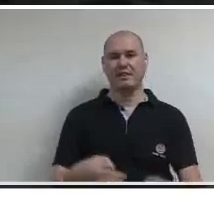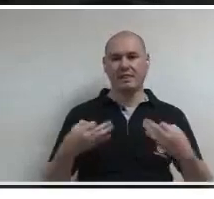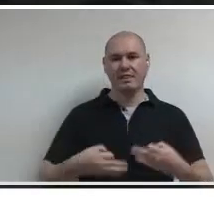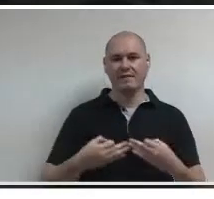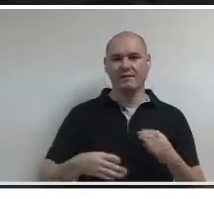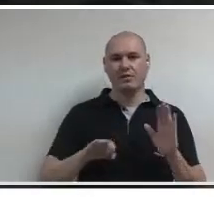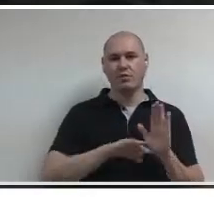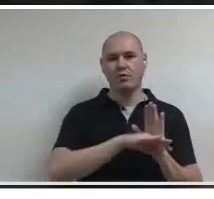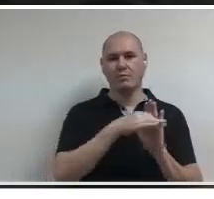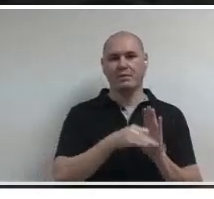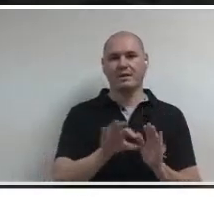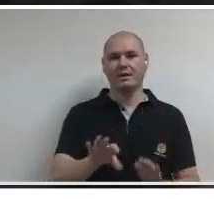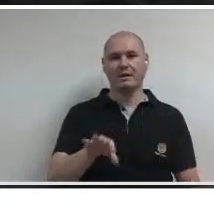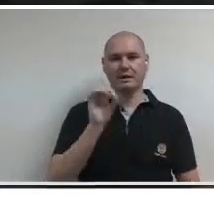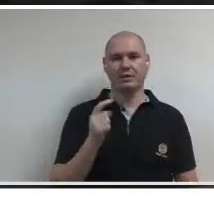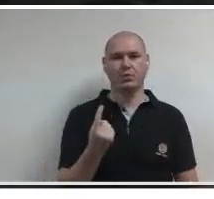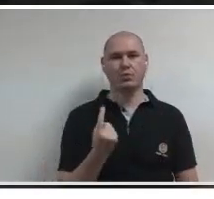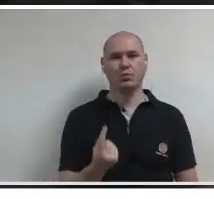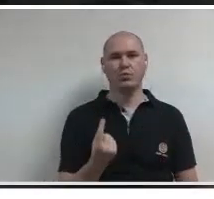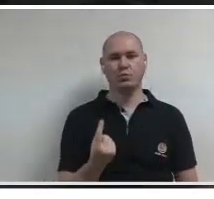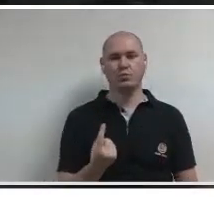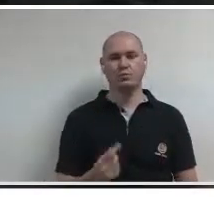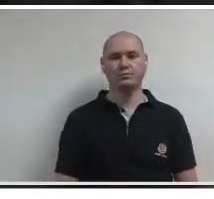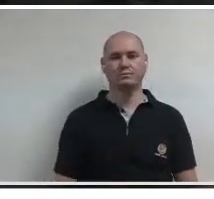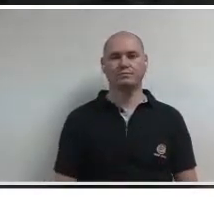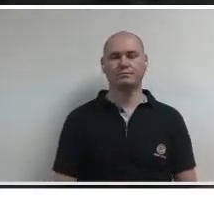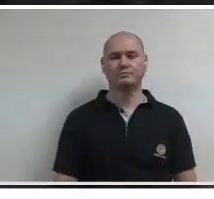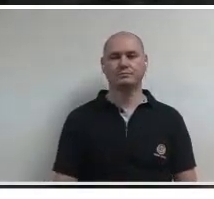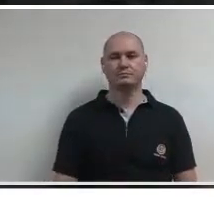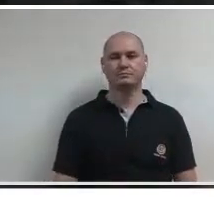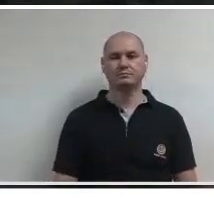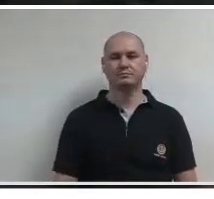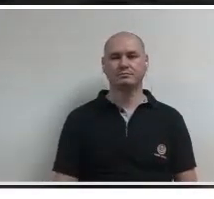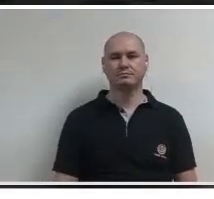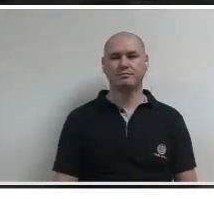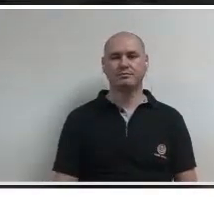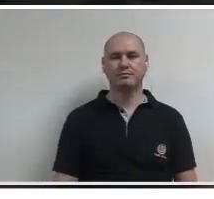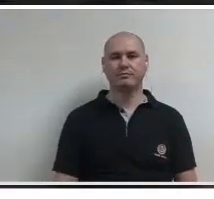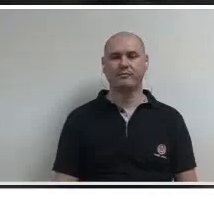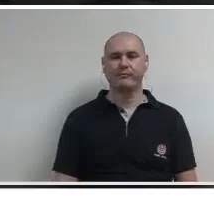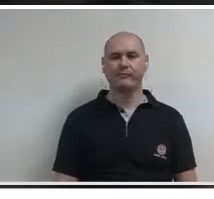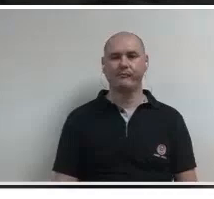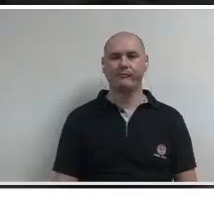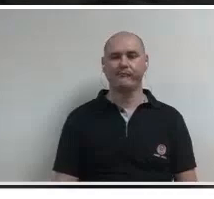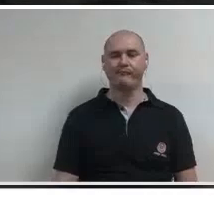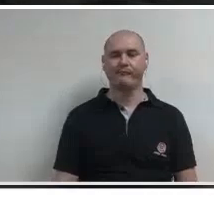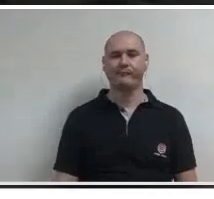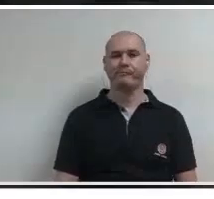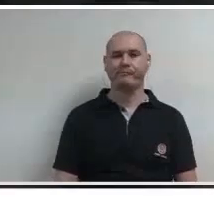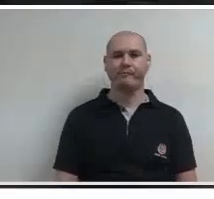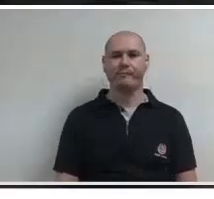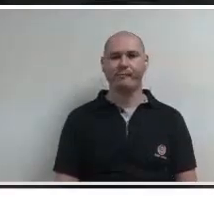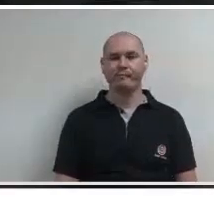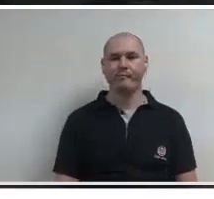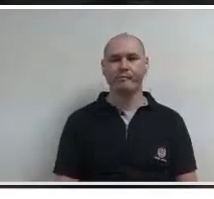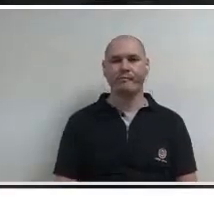ya ya se llama detenido con apuestewi en disputa ja